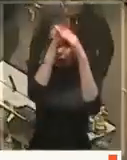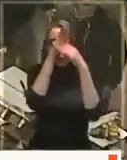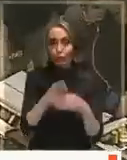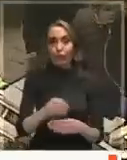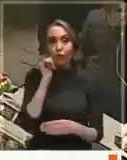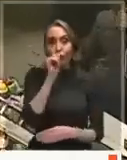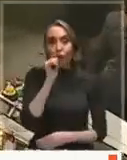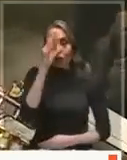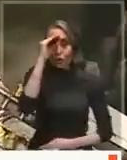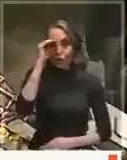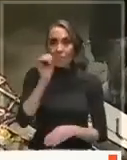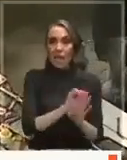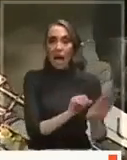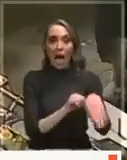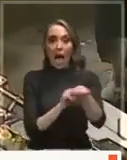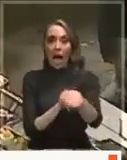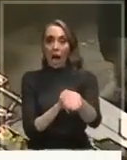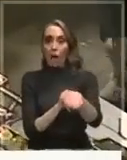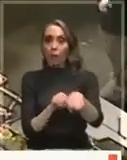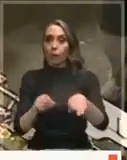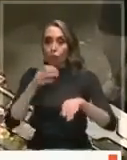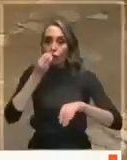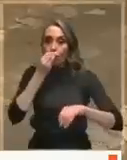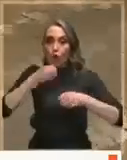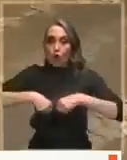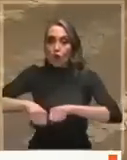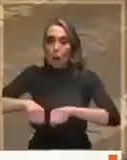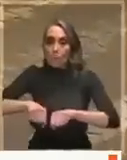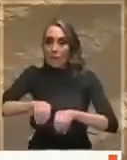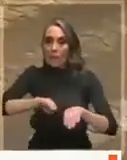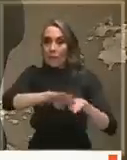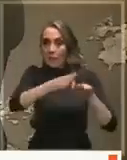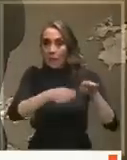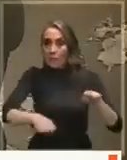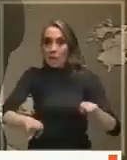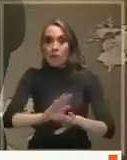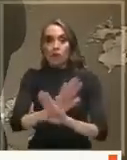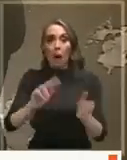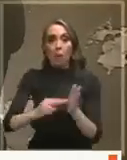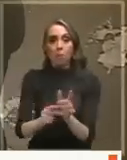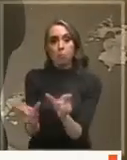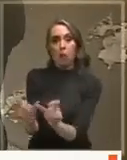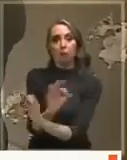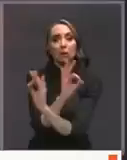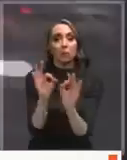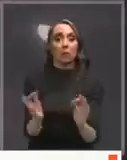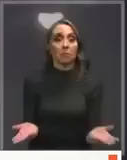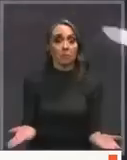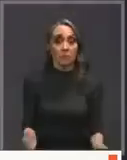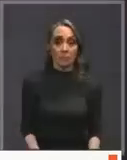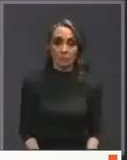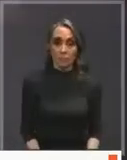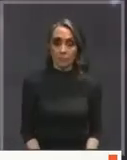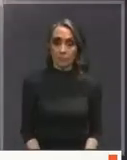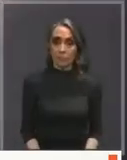se instalan autos y estos carros de comida en plena cuneta sin mayores problemas.